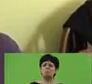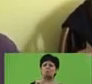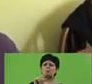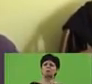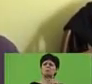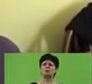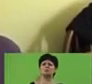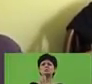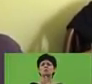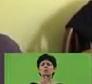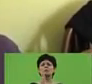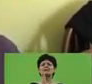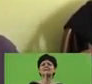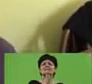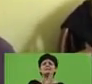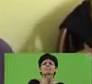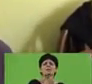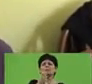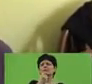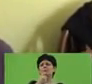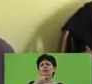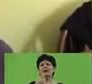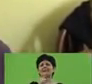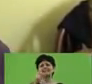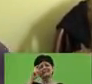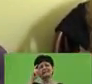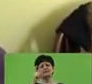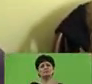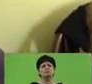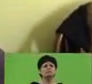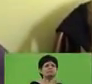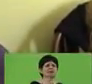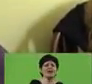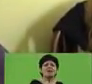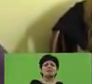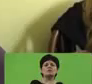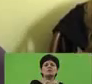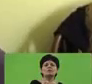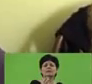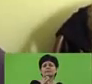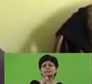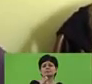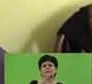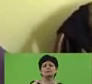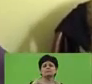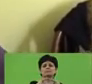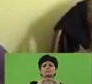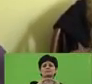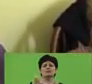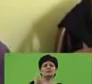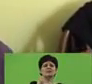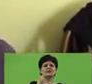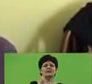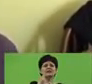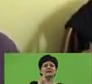explorando todo el simbolismo, todo lo que el arte ha traído en la historia sobre el tema de lo que es la diversidad